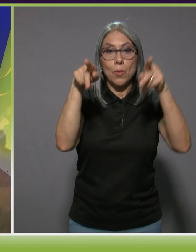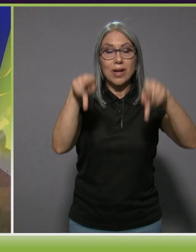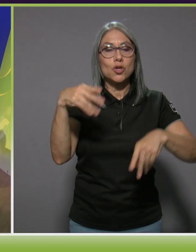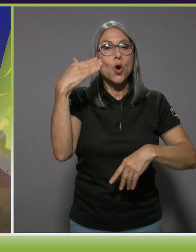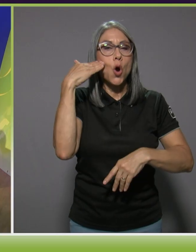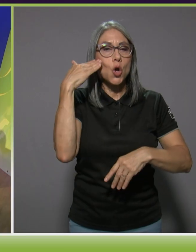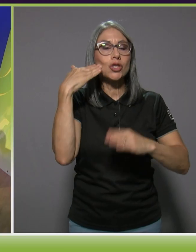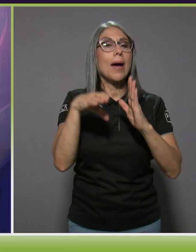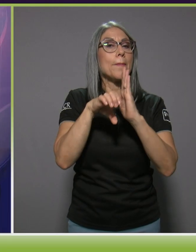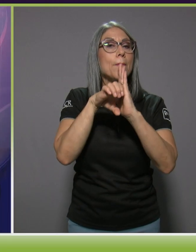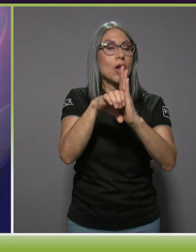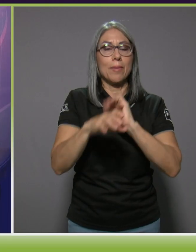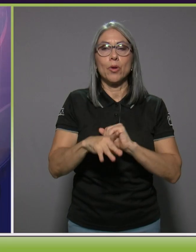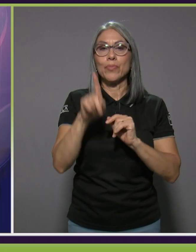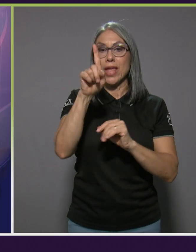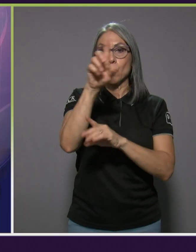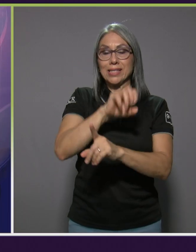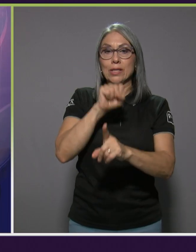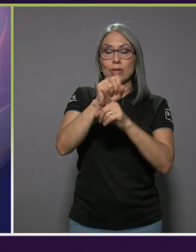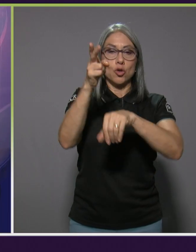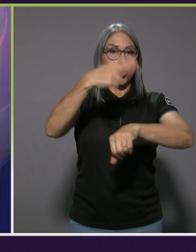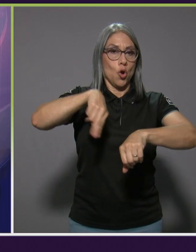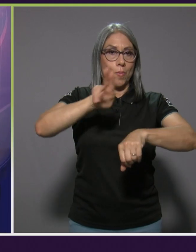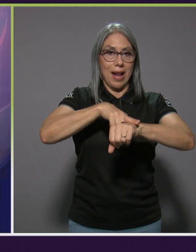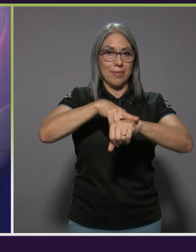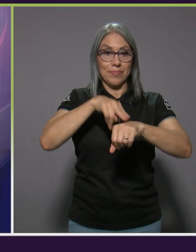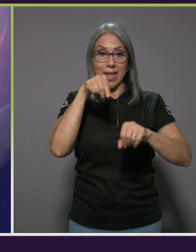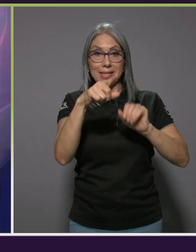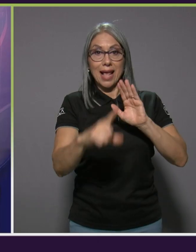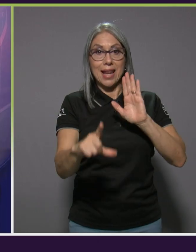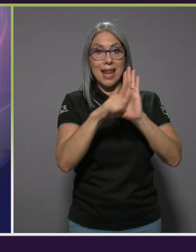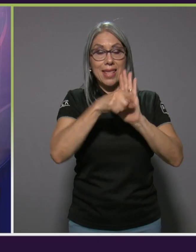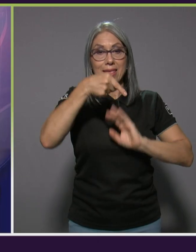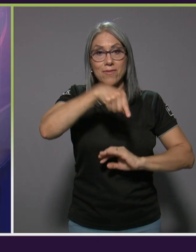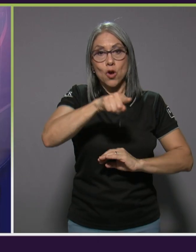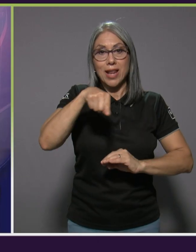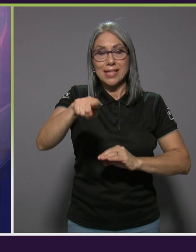en condiciones normales, la ley de violencia doméstica